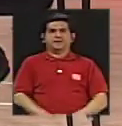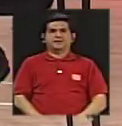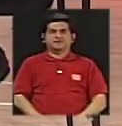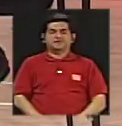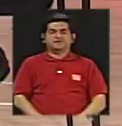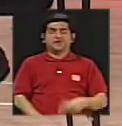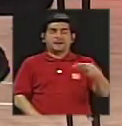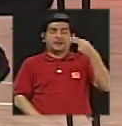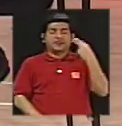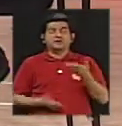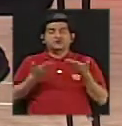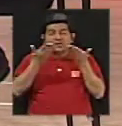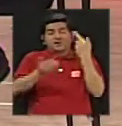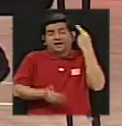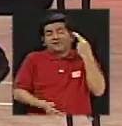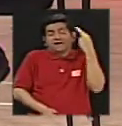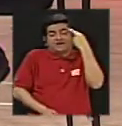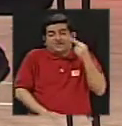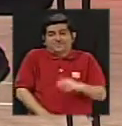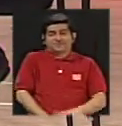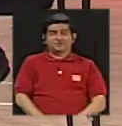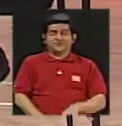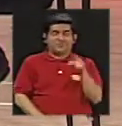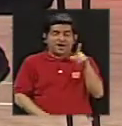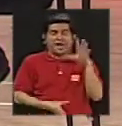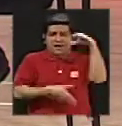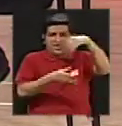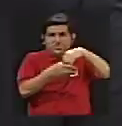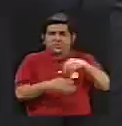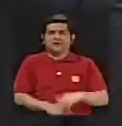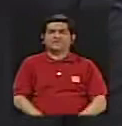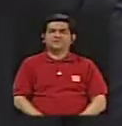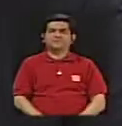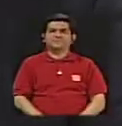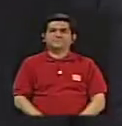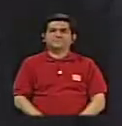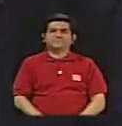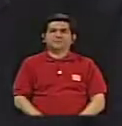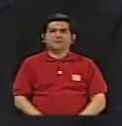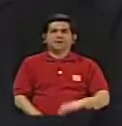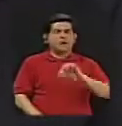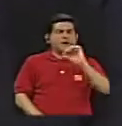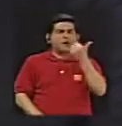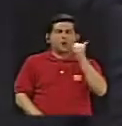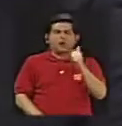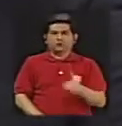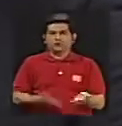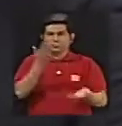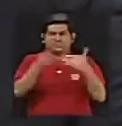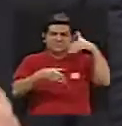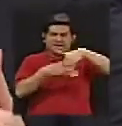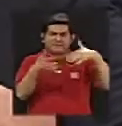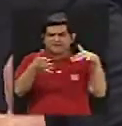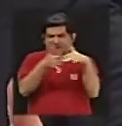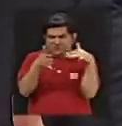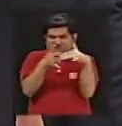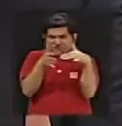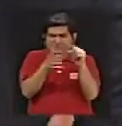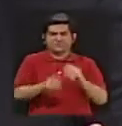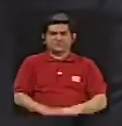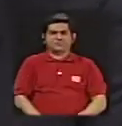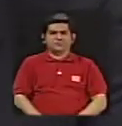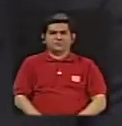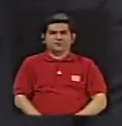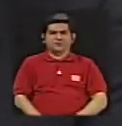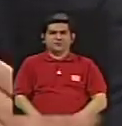caso, la historia le dio la razón, ¿verdad? A haberlo incluido. Sí, sí. Y había otros dentro del estudio que está